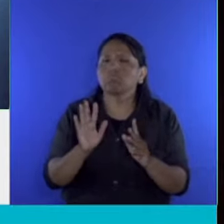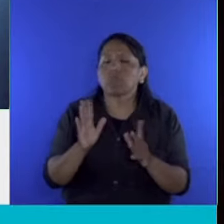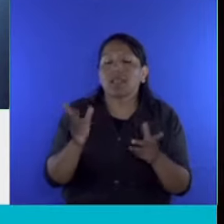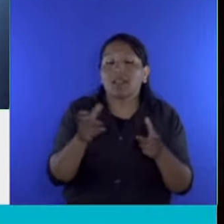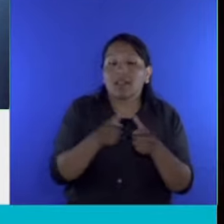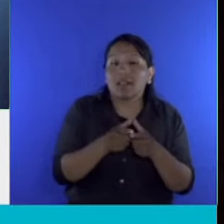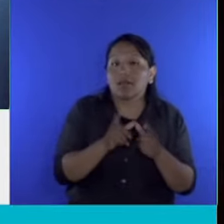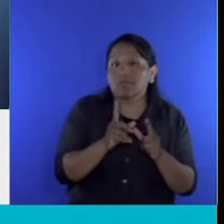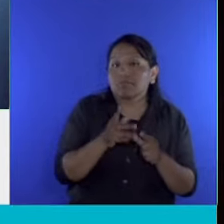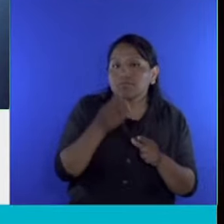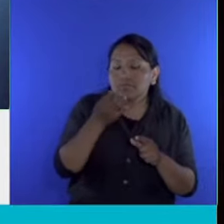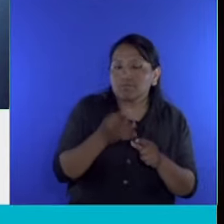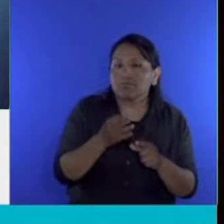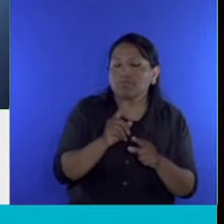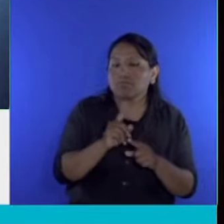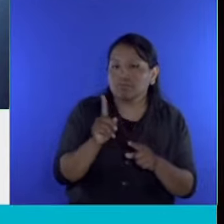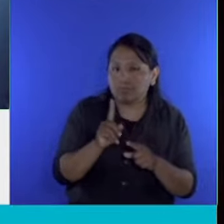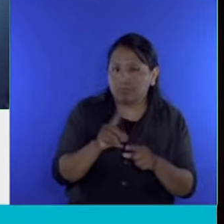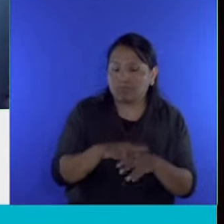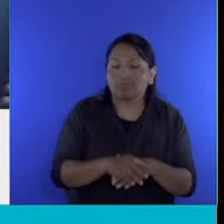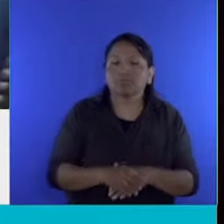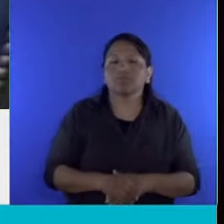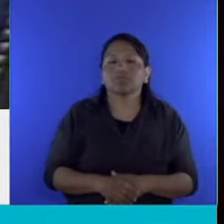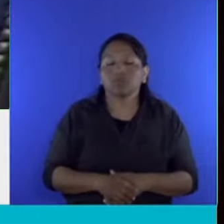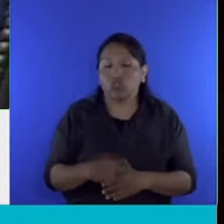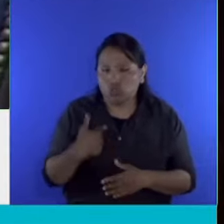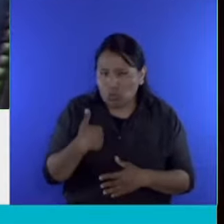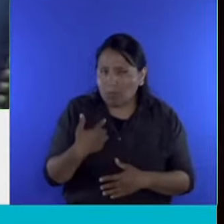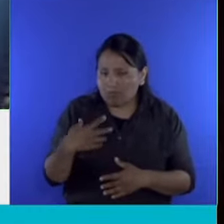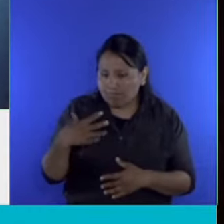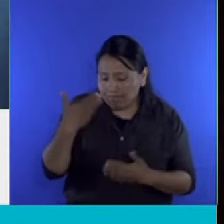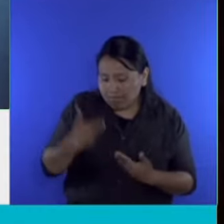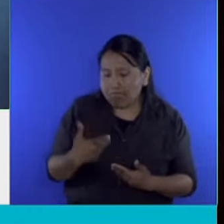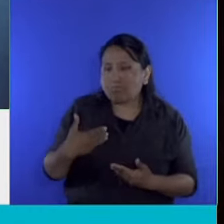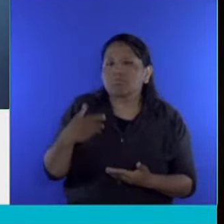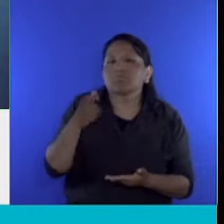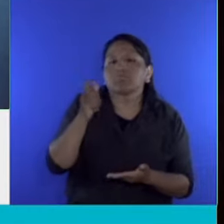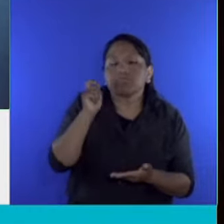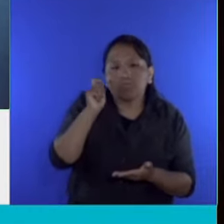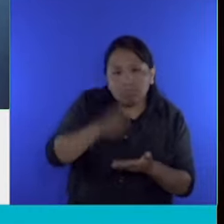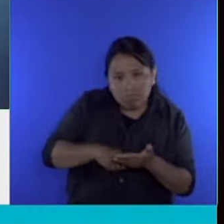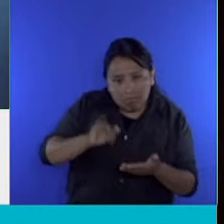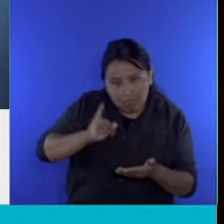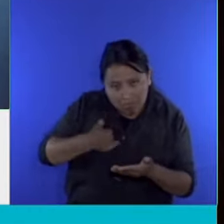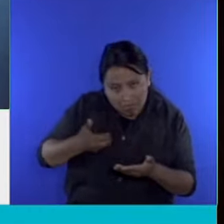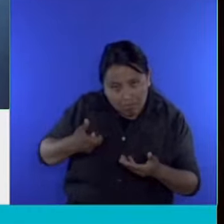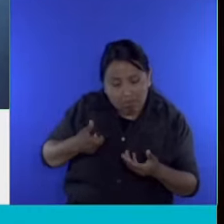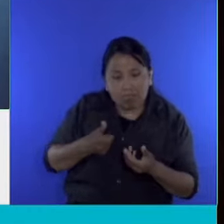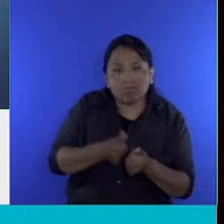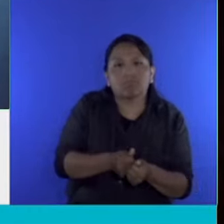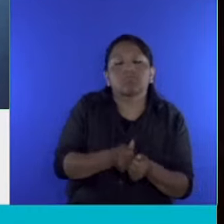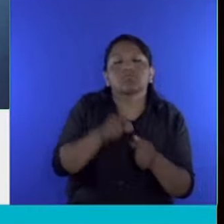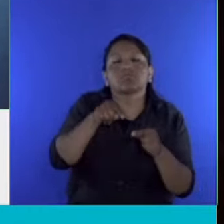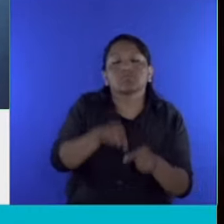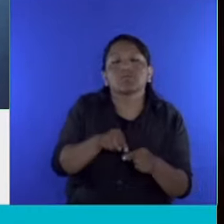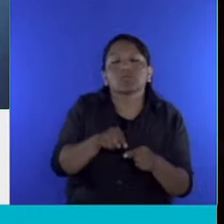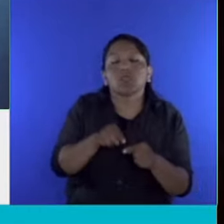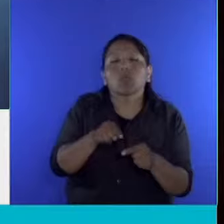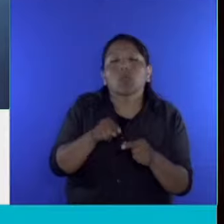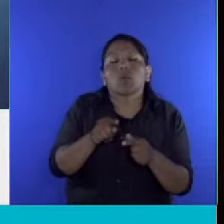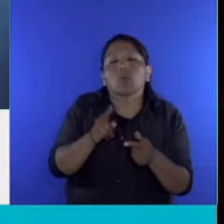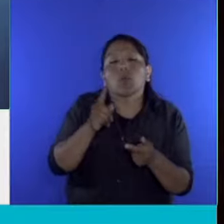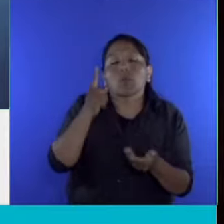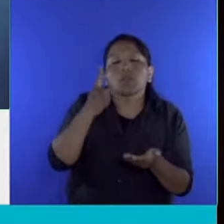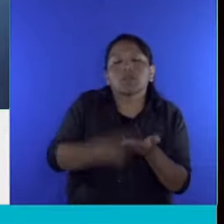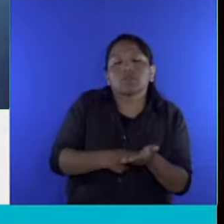la comisión particularmente Acompañé o firmé suscribí un despacho de minoría